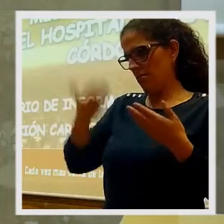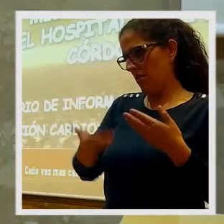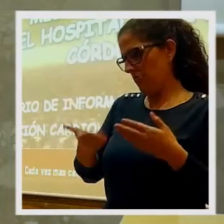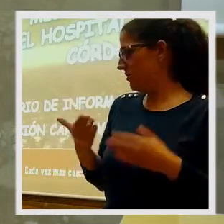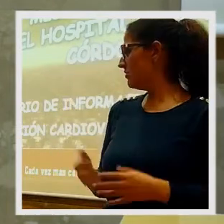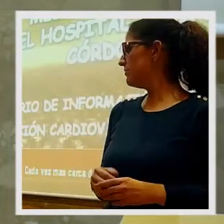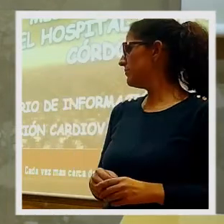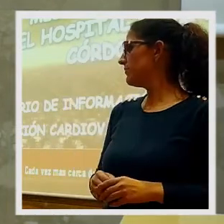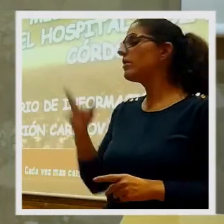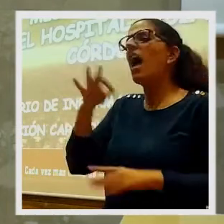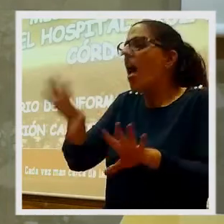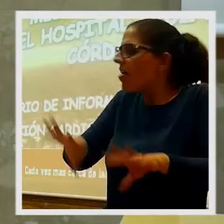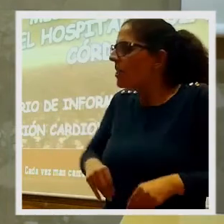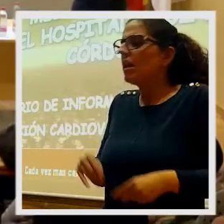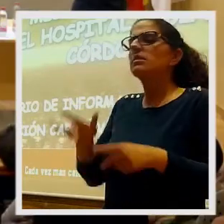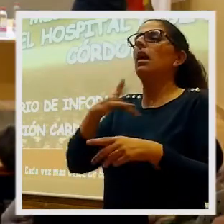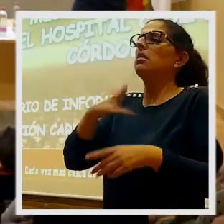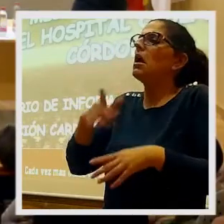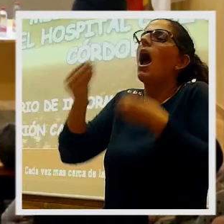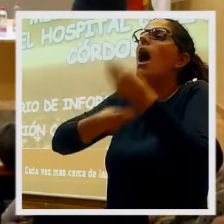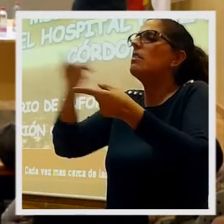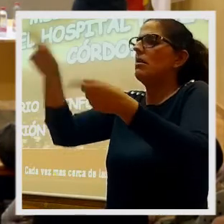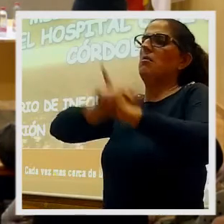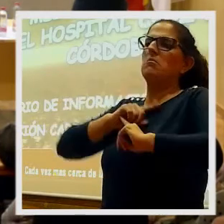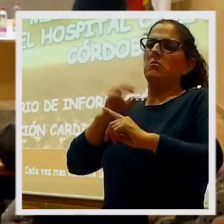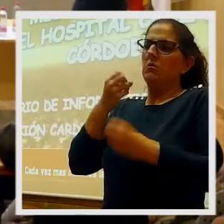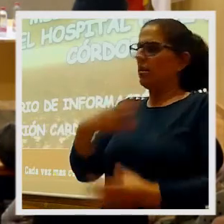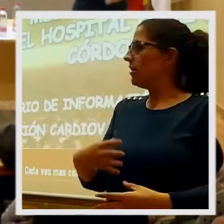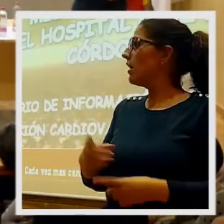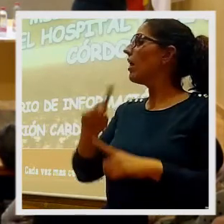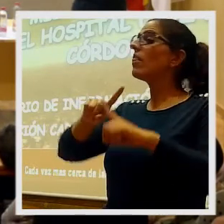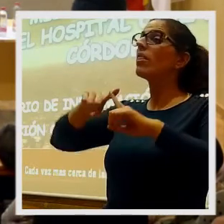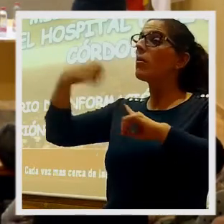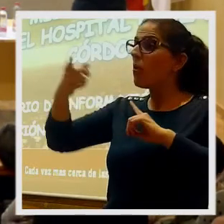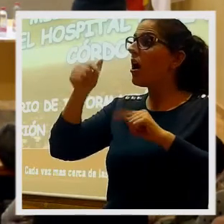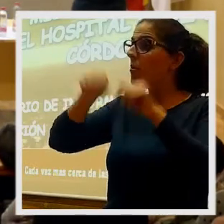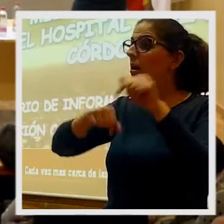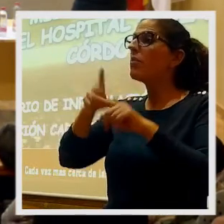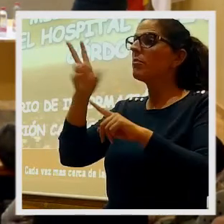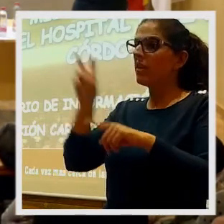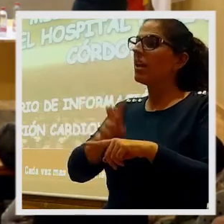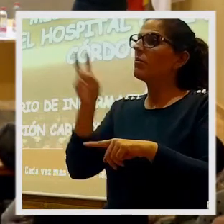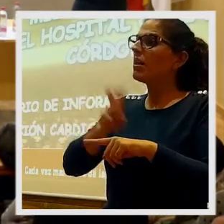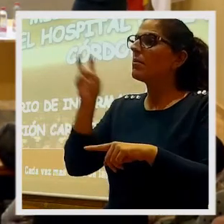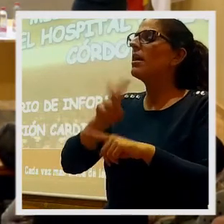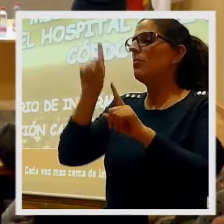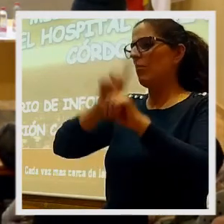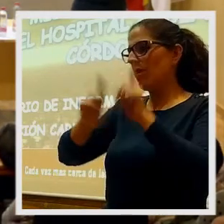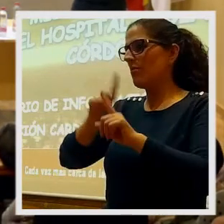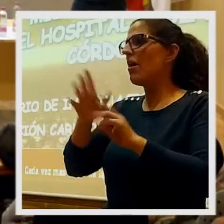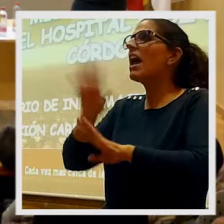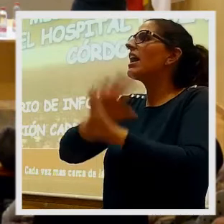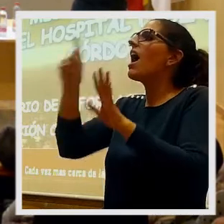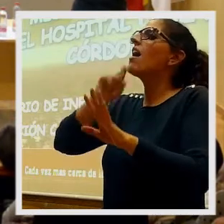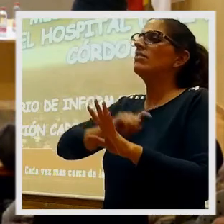mejor aceptarlo y dejarse hacer. Porque a partir de aquí vienen los problemas, viene lo duro. Y nadie nos ha